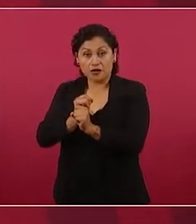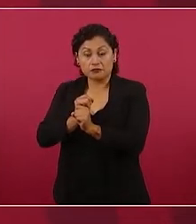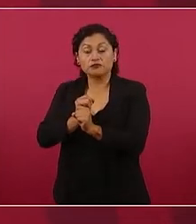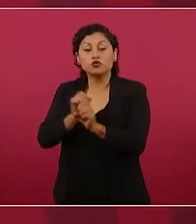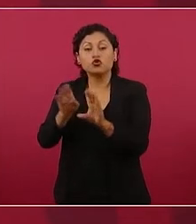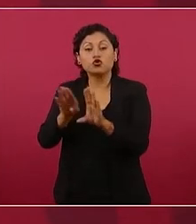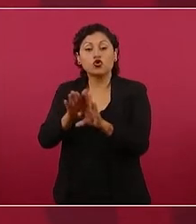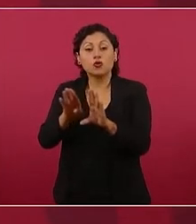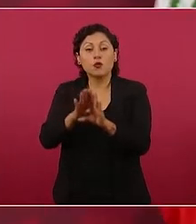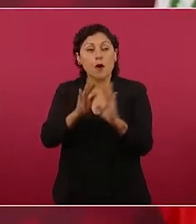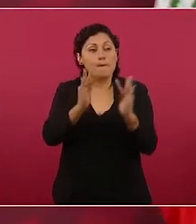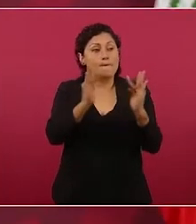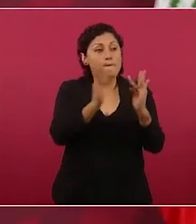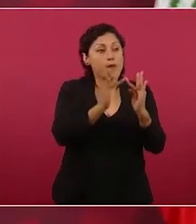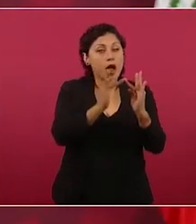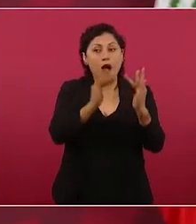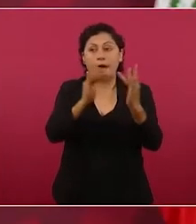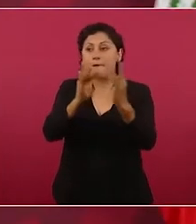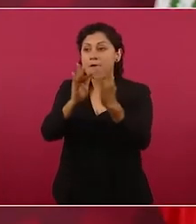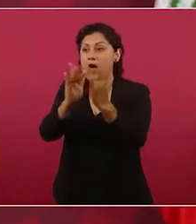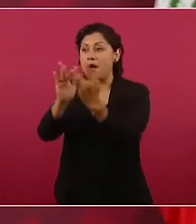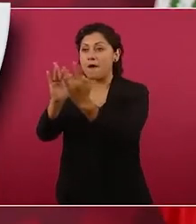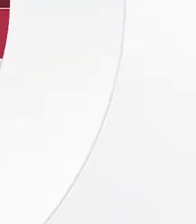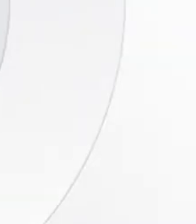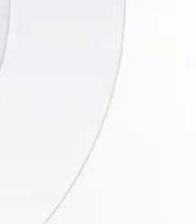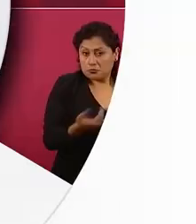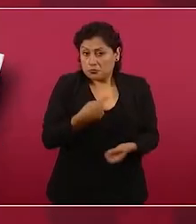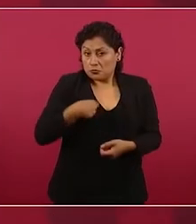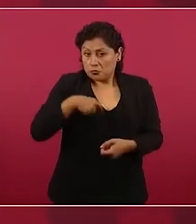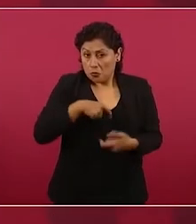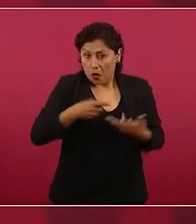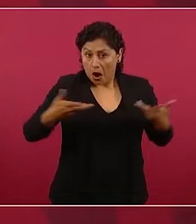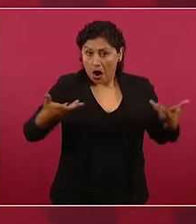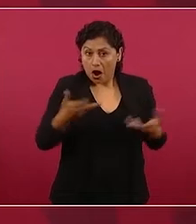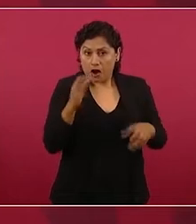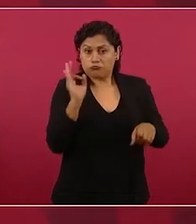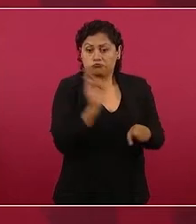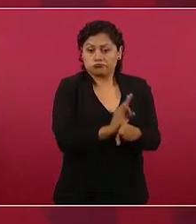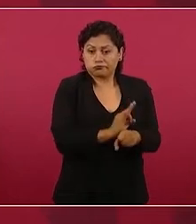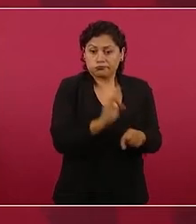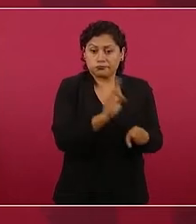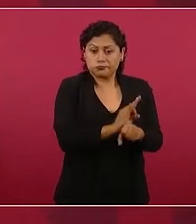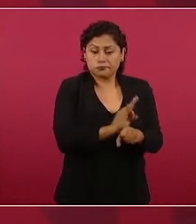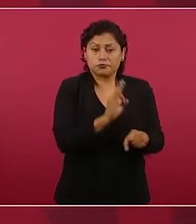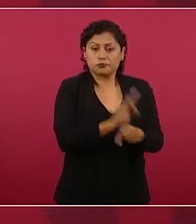los informes de embajadas. Cada vez